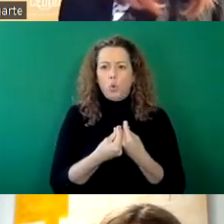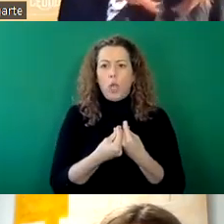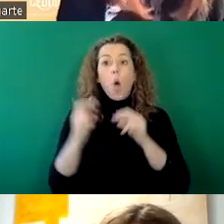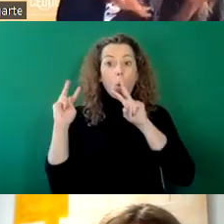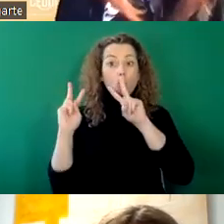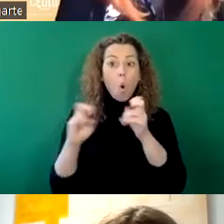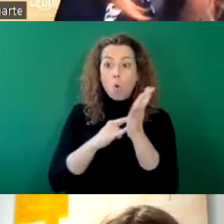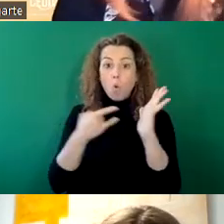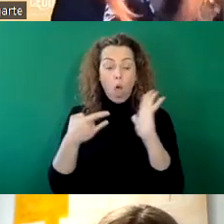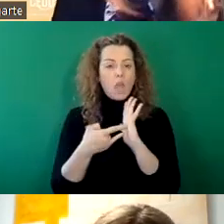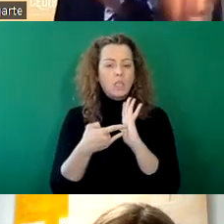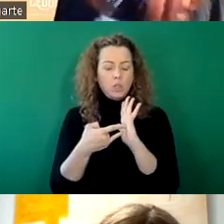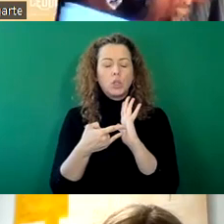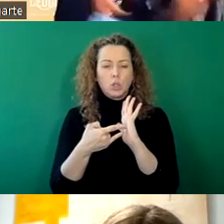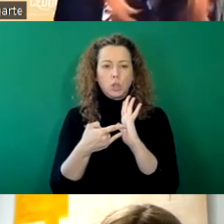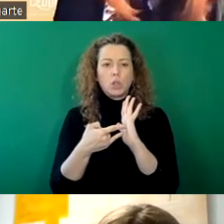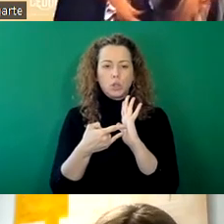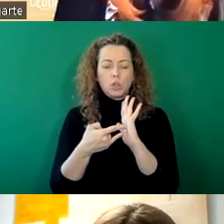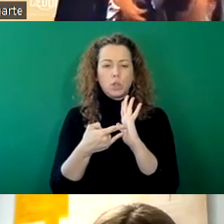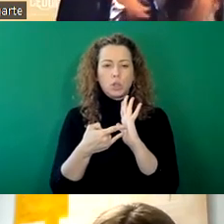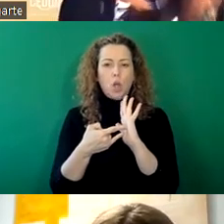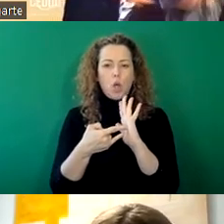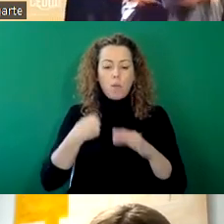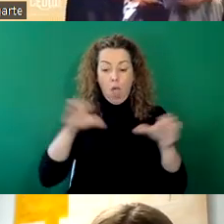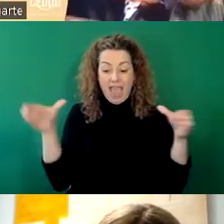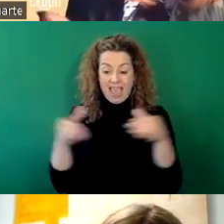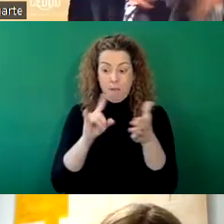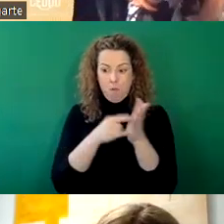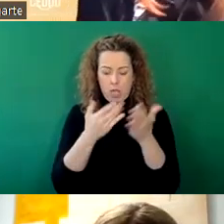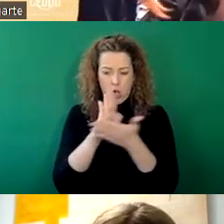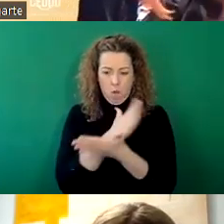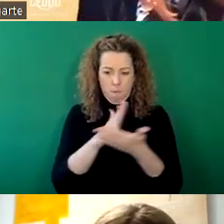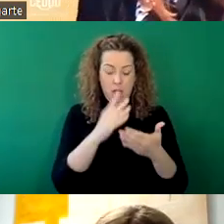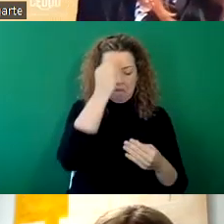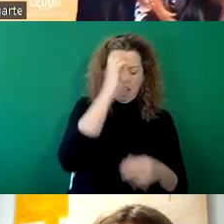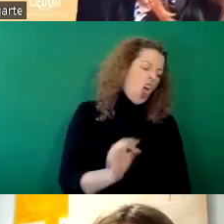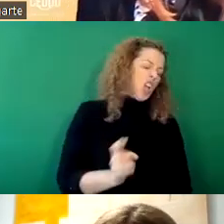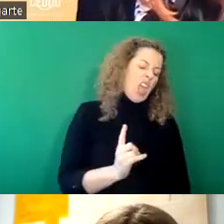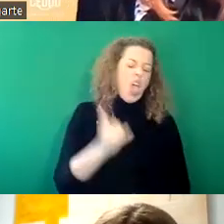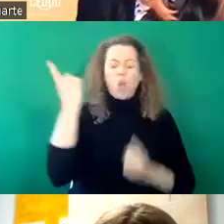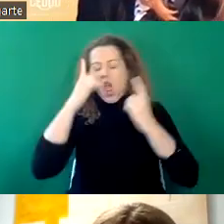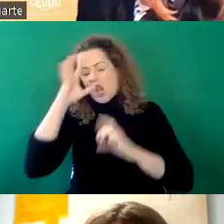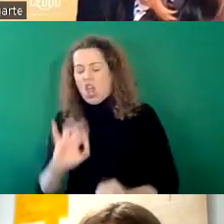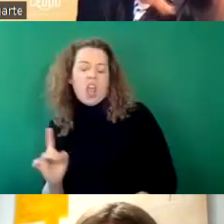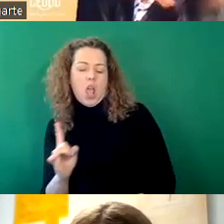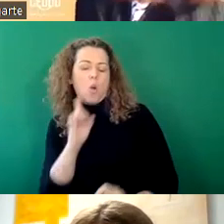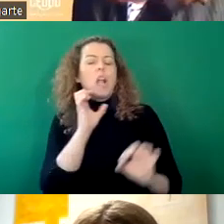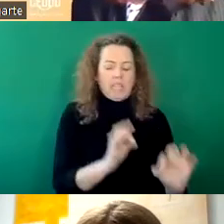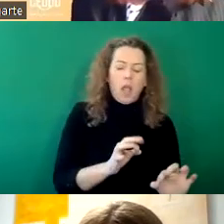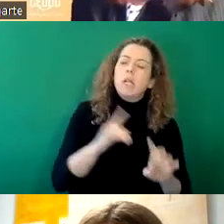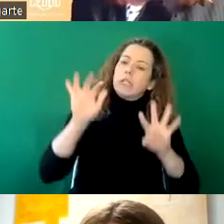este proyecto había diferentes partes del mismo equipo técnico que se lo creía o no se lo creía y que había que ir